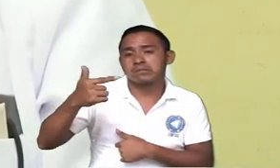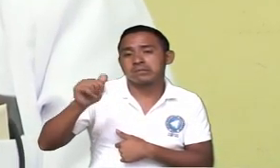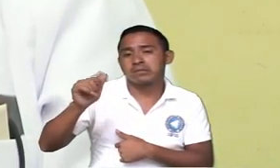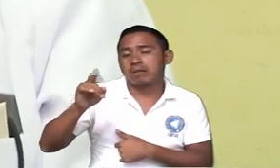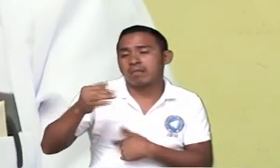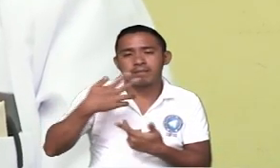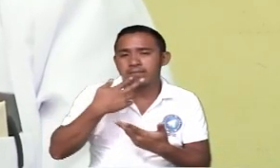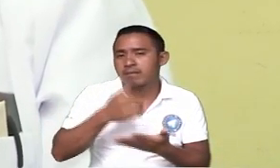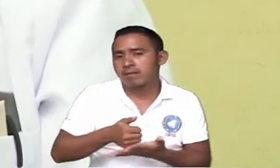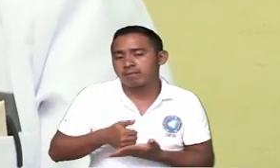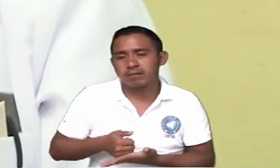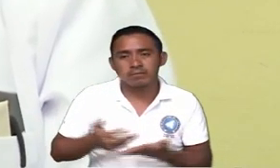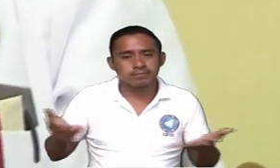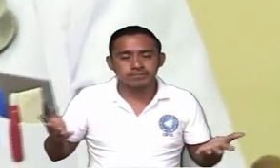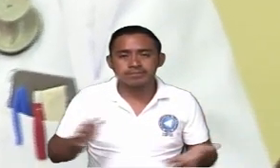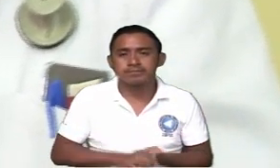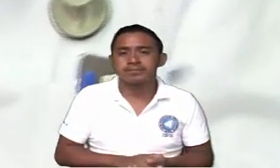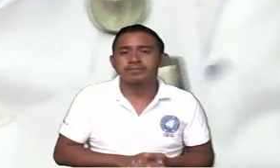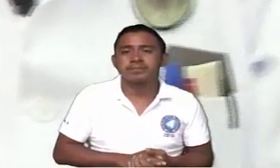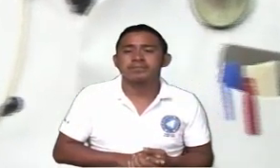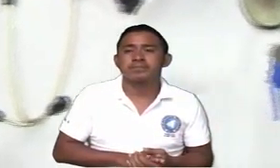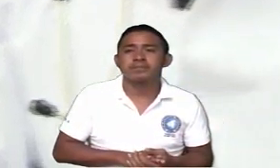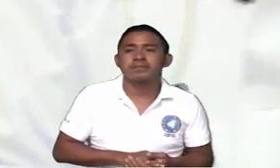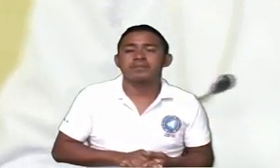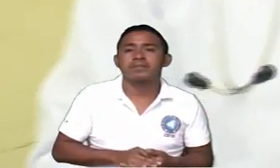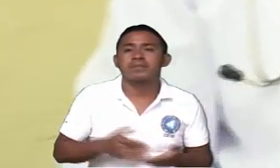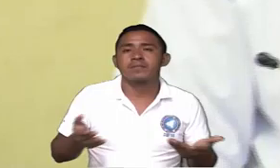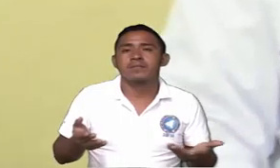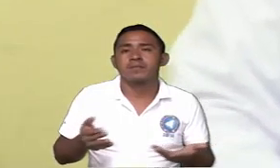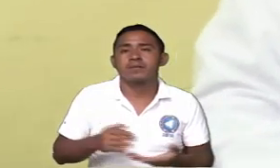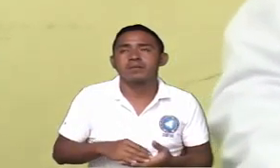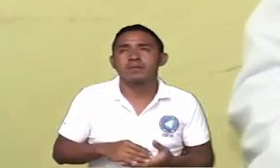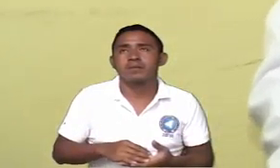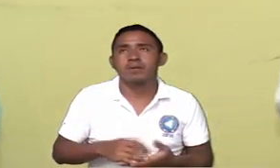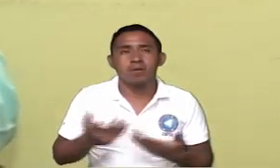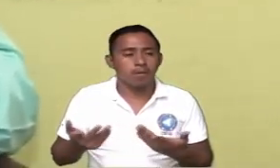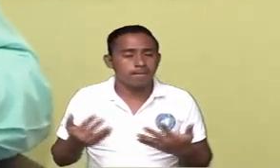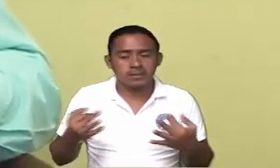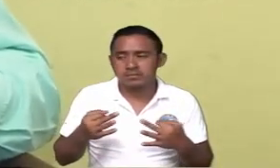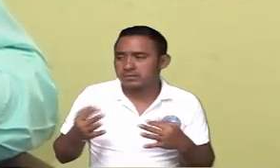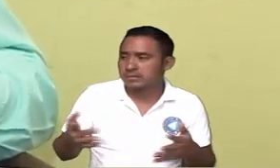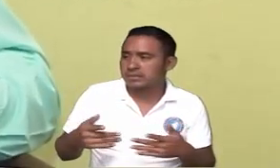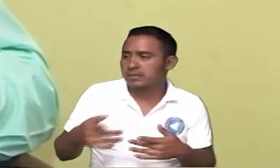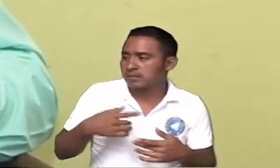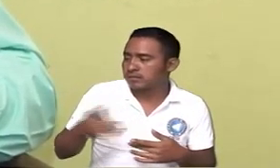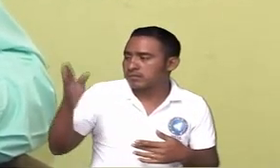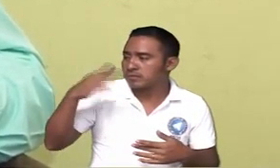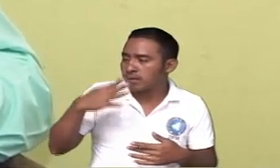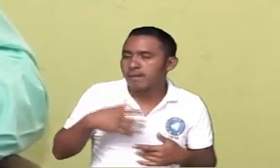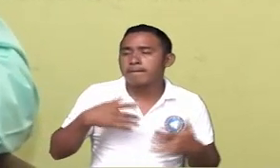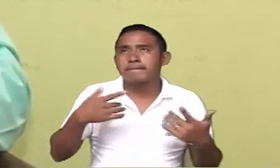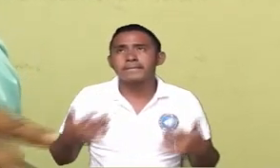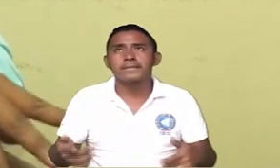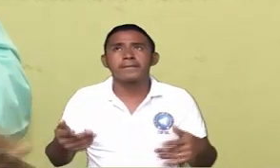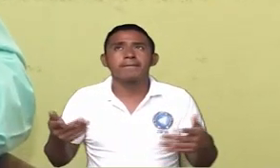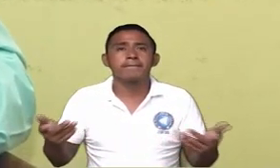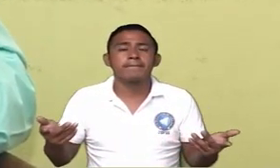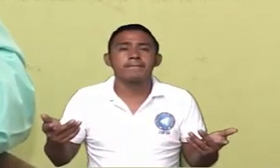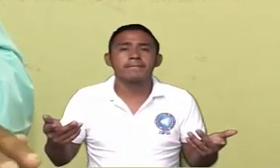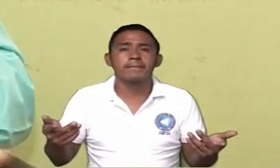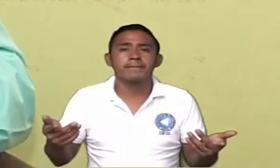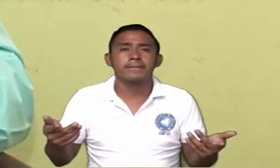efecto. Es como una tubería del pantry, por ejemplo, que es de repente sentimos un mal olor que proviene, obviamente no es